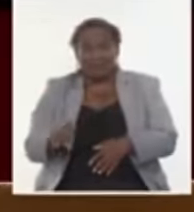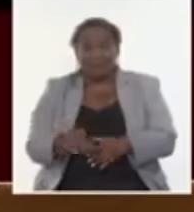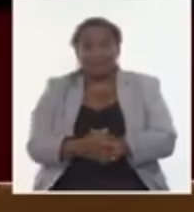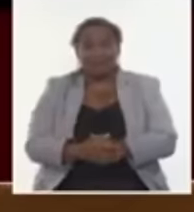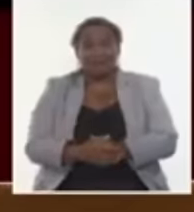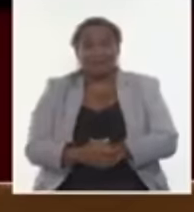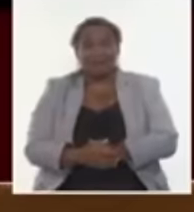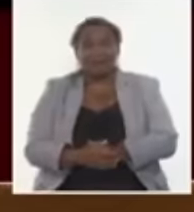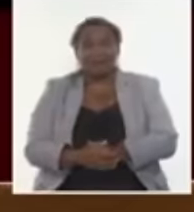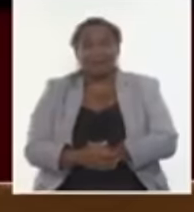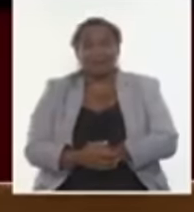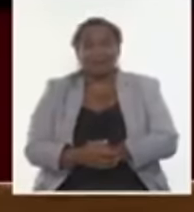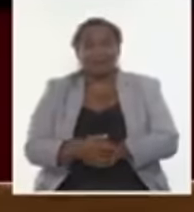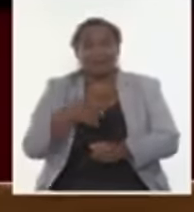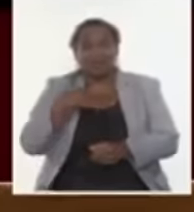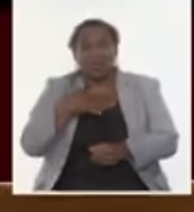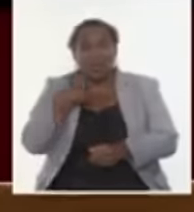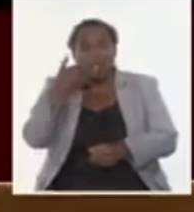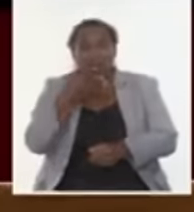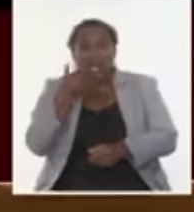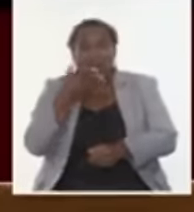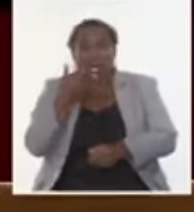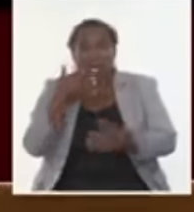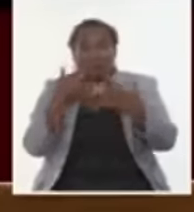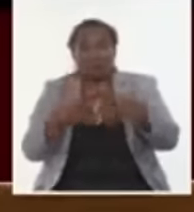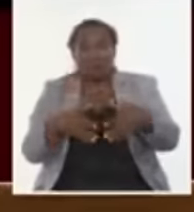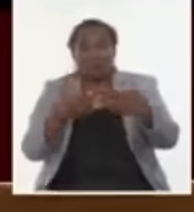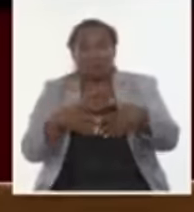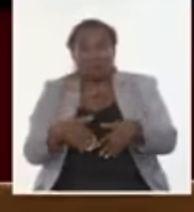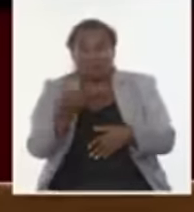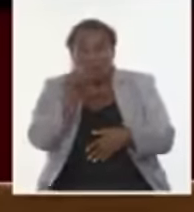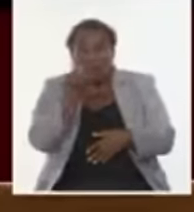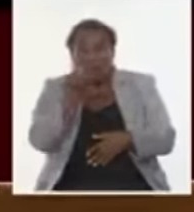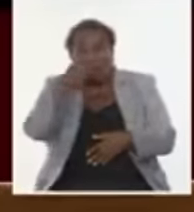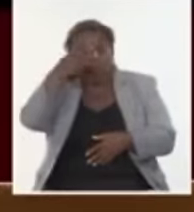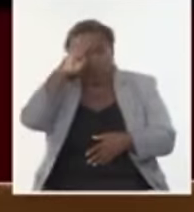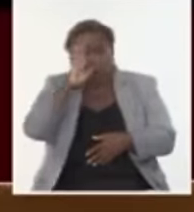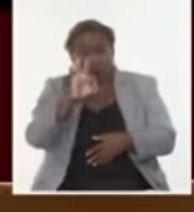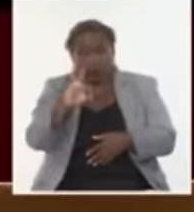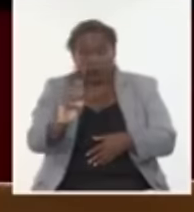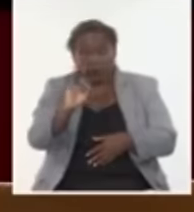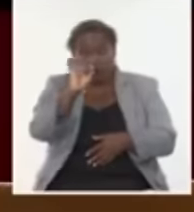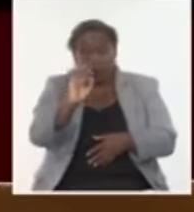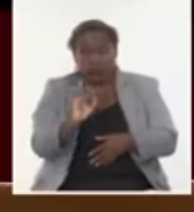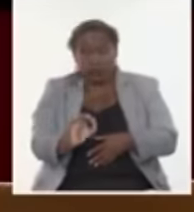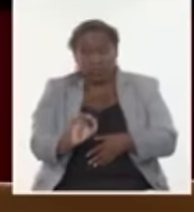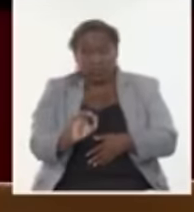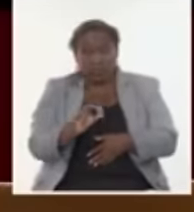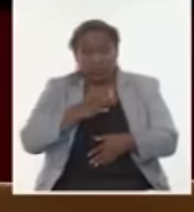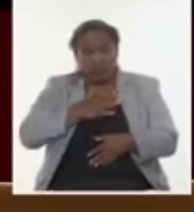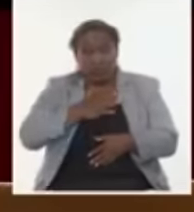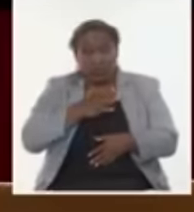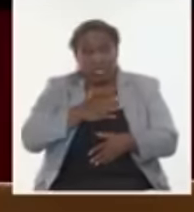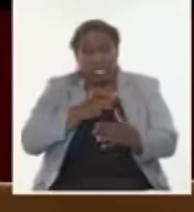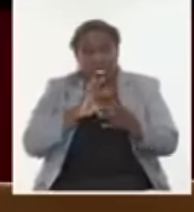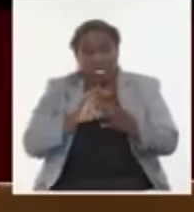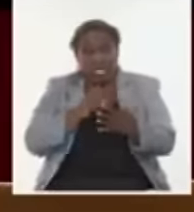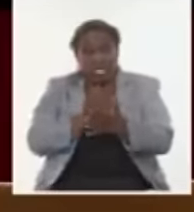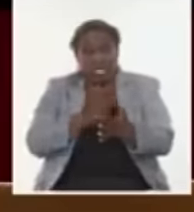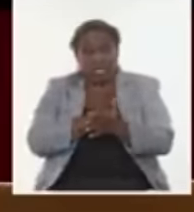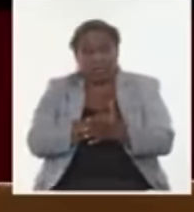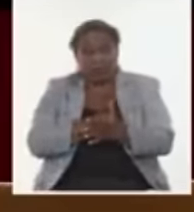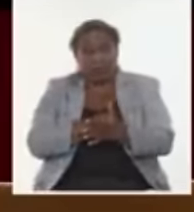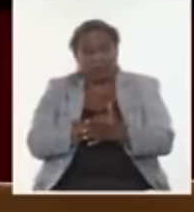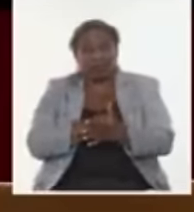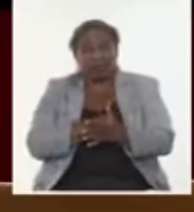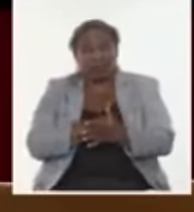Y yo le he expresado varias veces, la producción de alimentos en Cuba, el 80% es de formas de gestión y productores